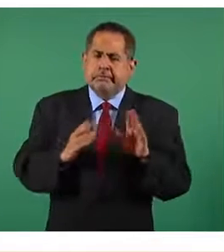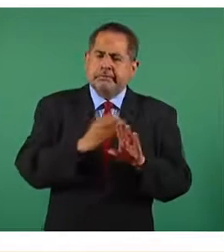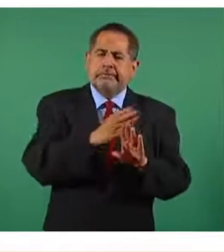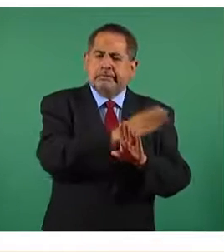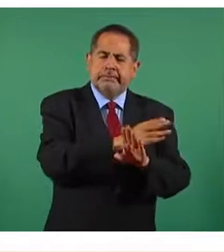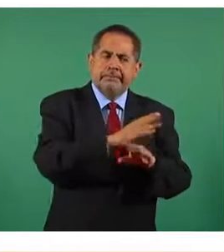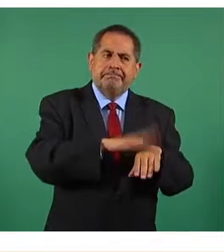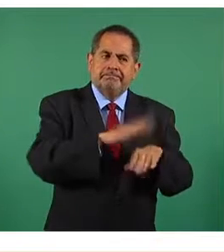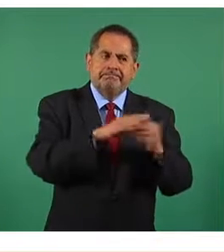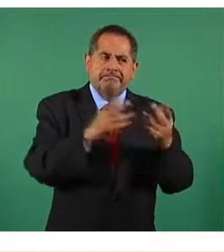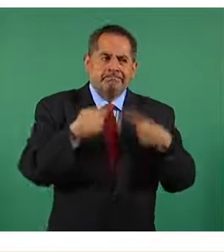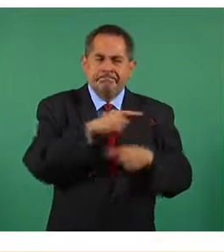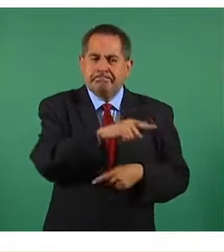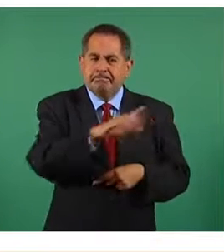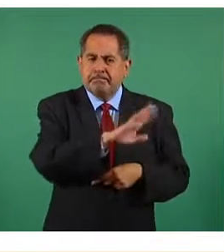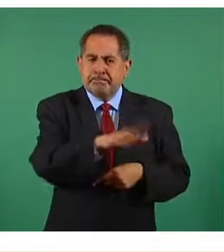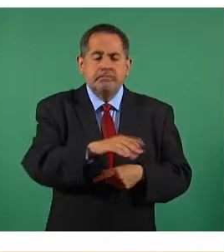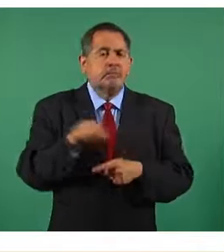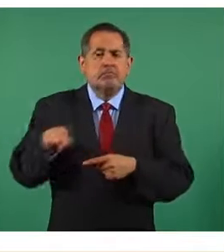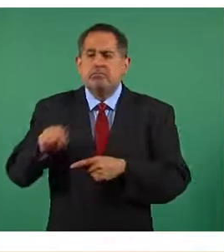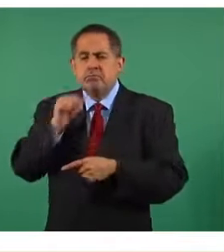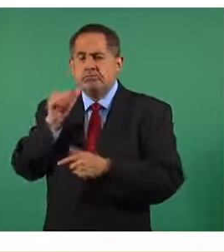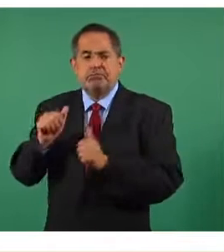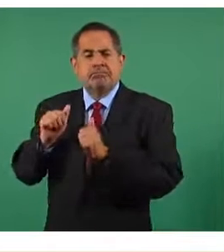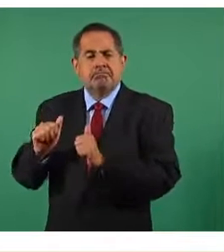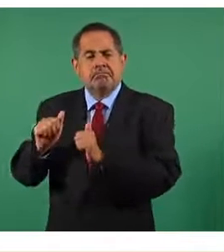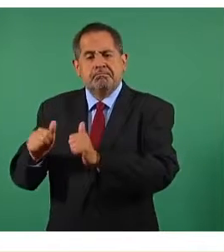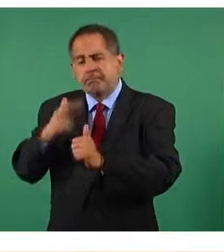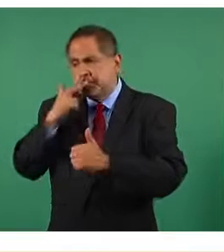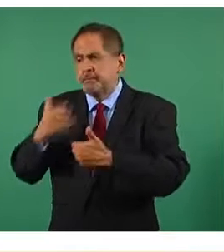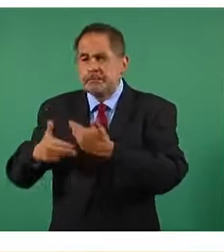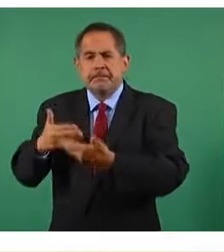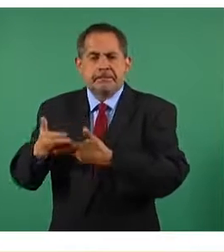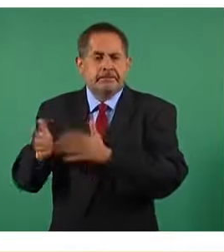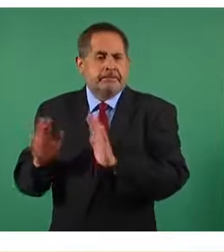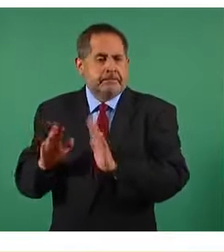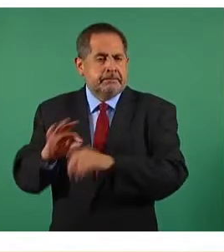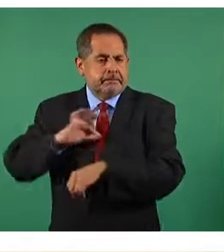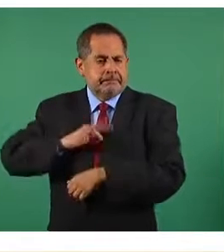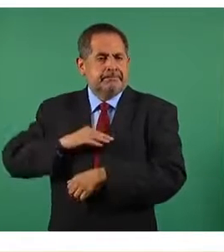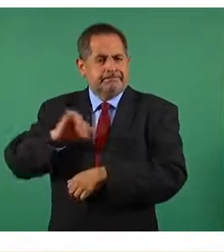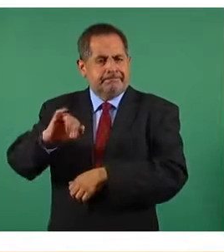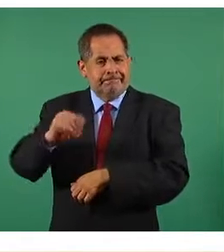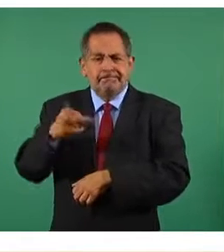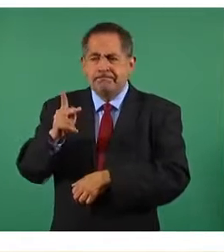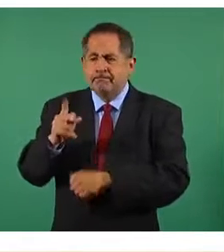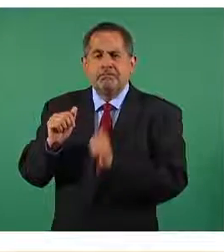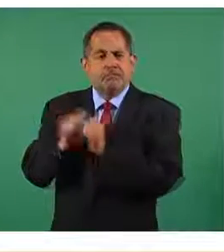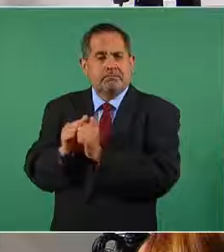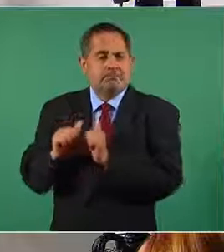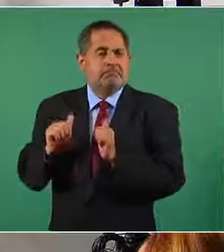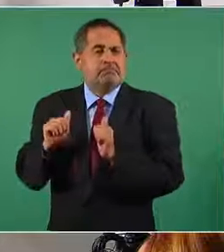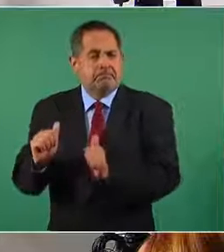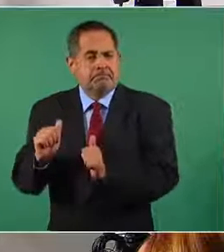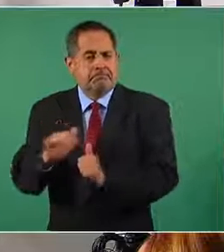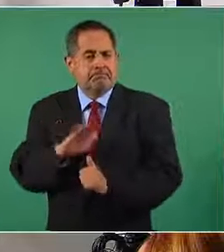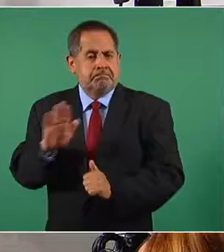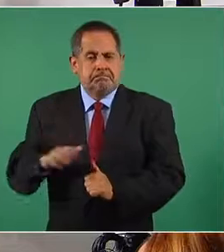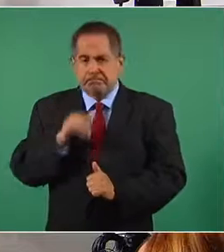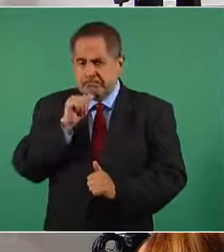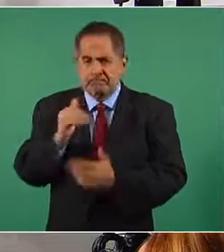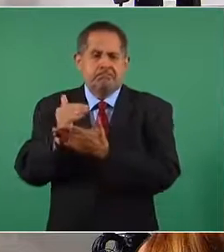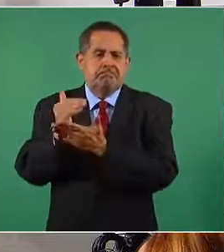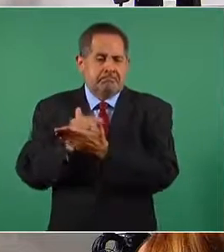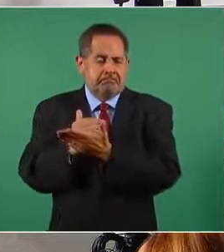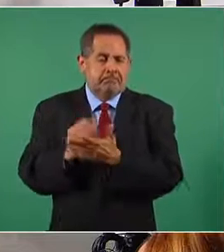edades y particularmente en las edades mayores es donde vamos a ver que se disminuyó